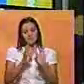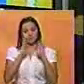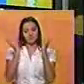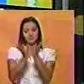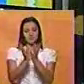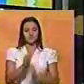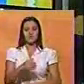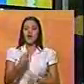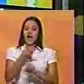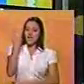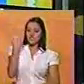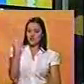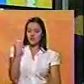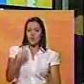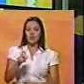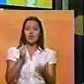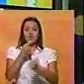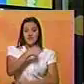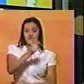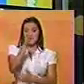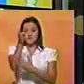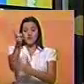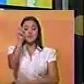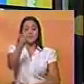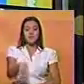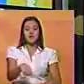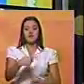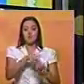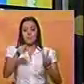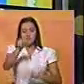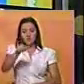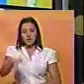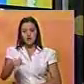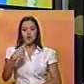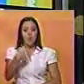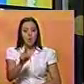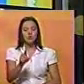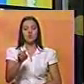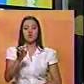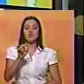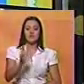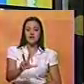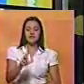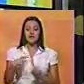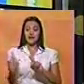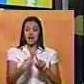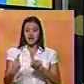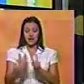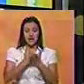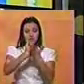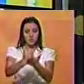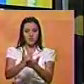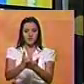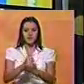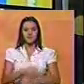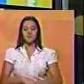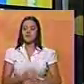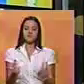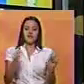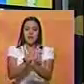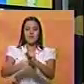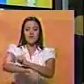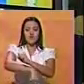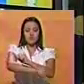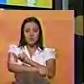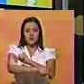que ayer, en más del béisbol, Jorge Julio ganó, mientras que Martín Prado batió 4-3 con 2 dobles y 3 carreras impulsadas. Ya pasando al fútbol, este domingo el